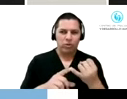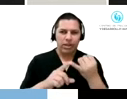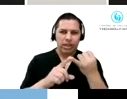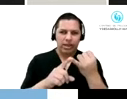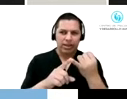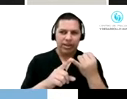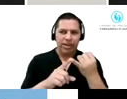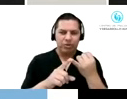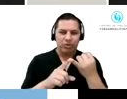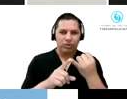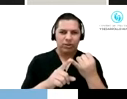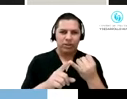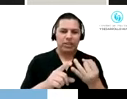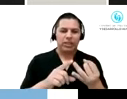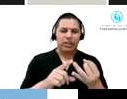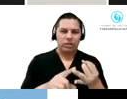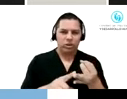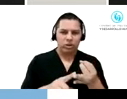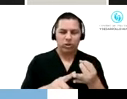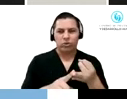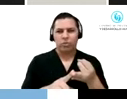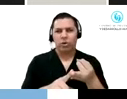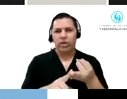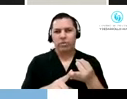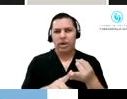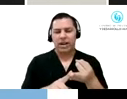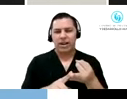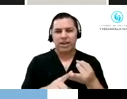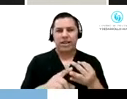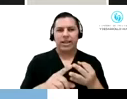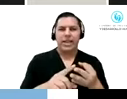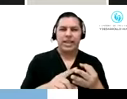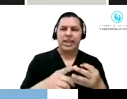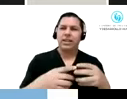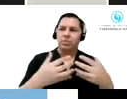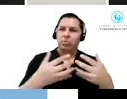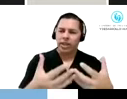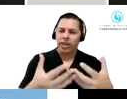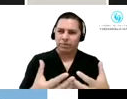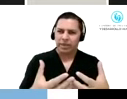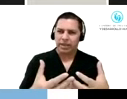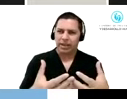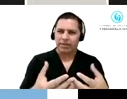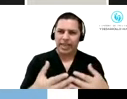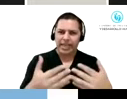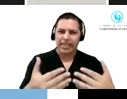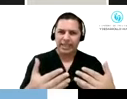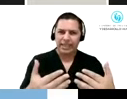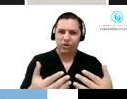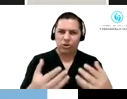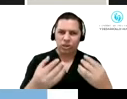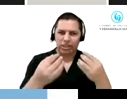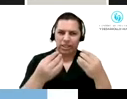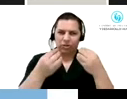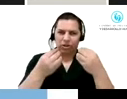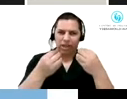Uno, identifica la emoción. Dos, puede nombrarlo. Y tres, puede expresarlo. Esas